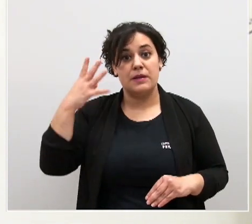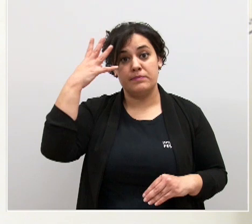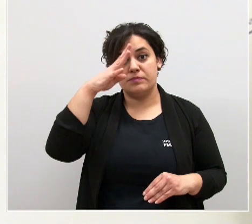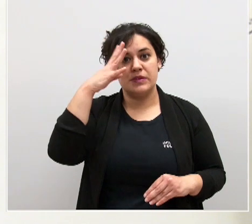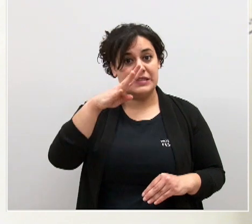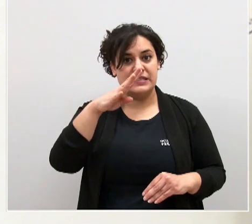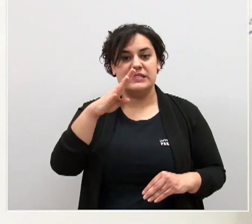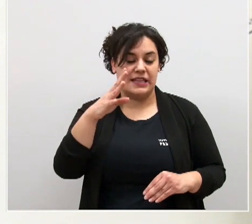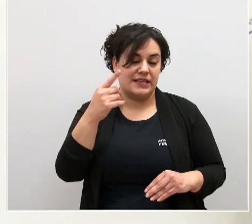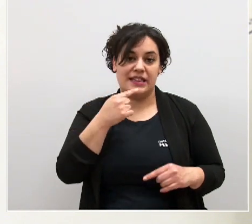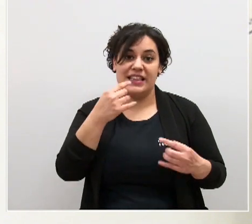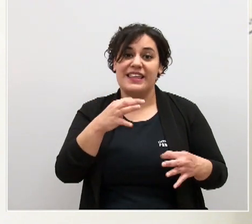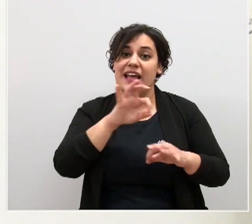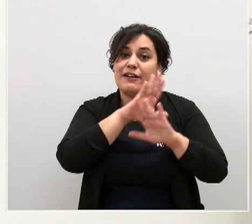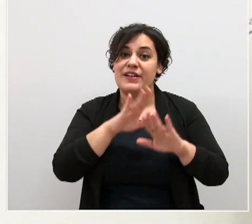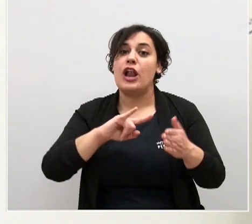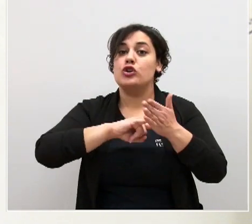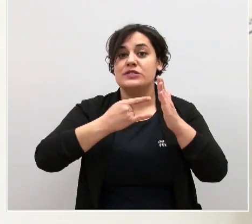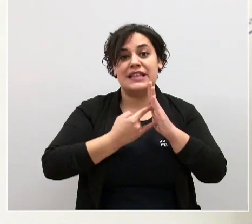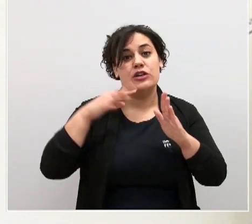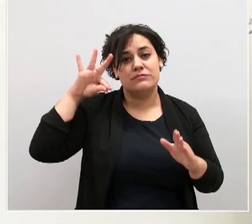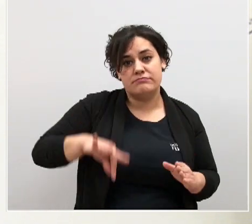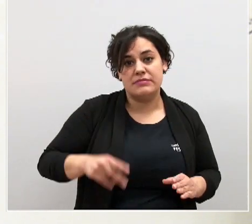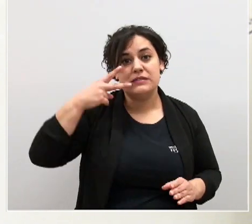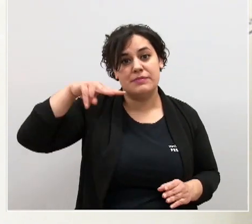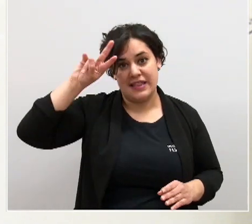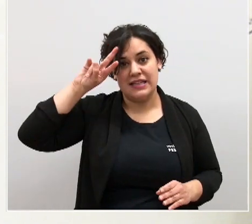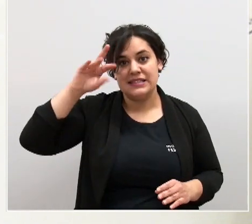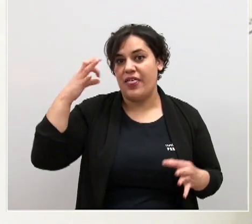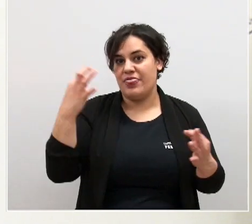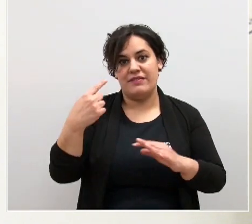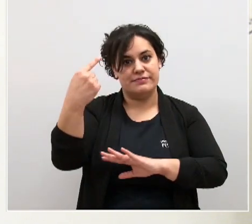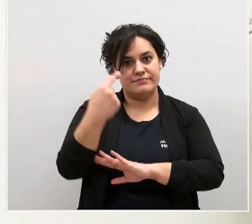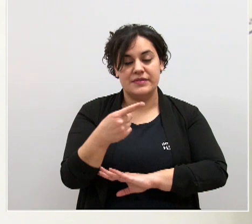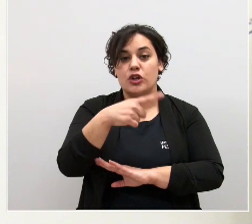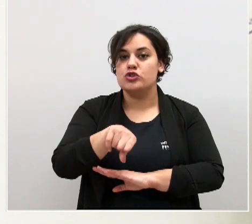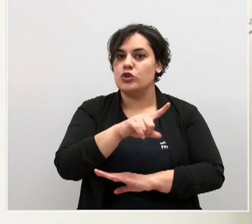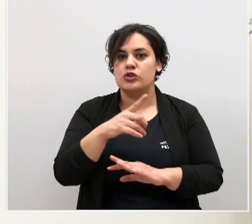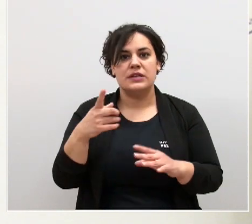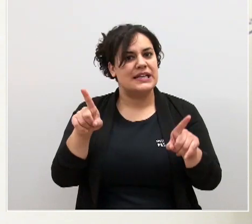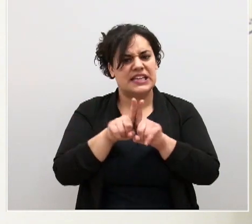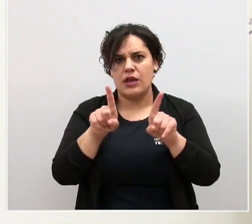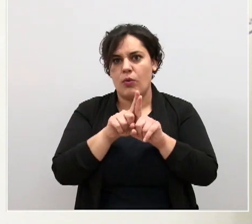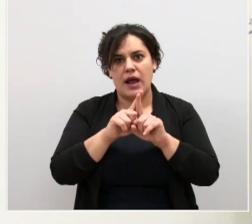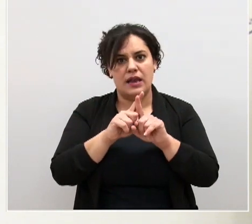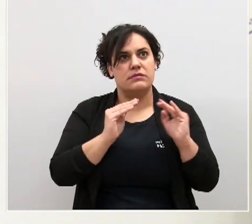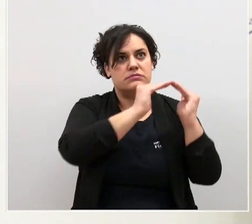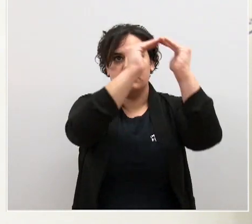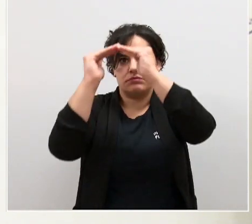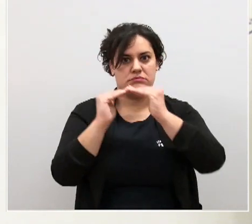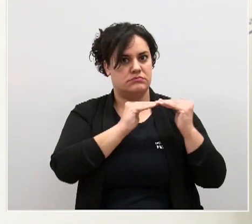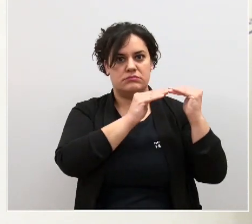tienen que decir los técnicos y nuestra postura ahora mismo es que debe ser lo más homogénea a nivel nacional porque efectivamente el virus no entiende de